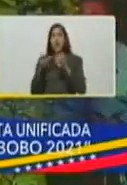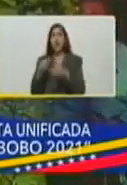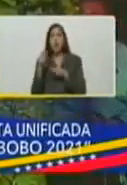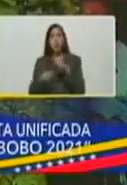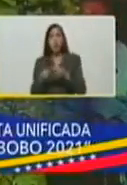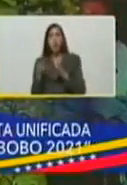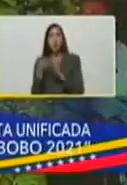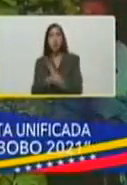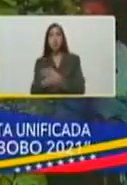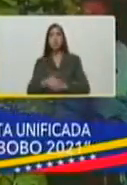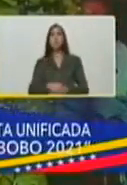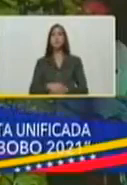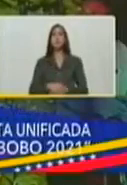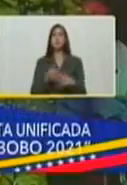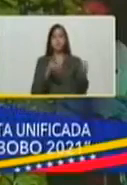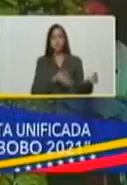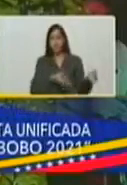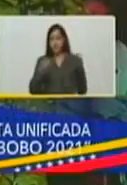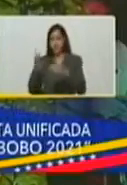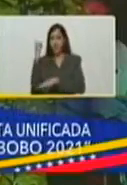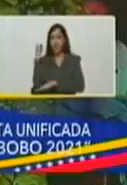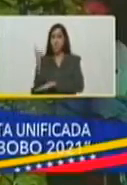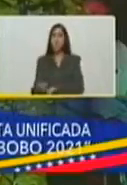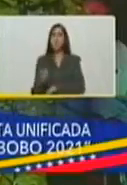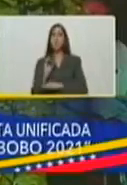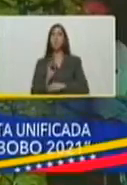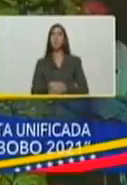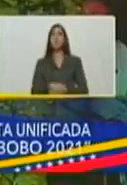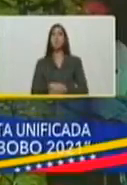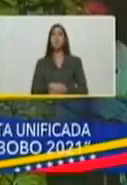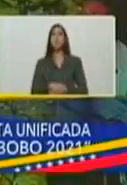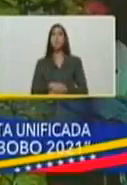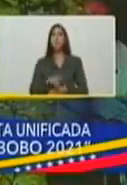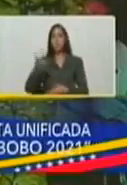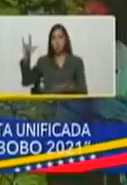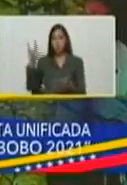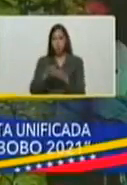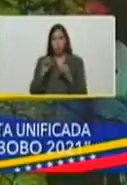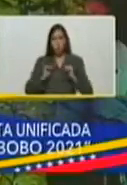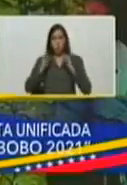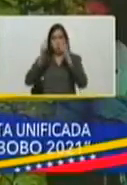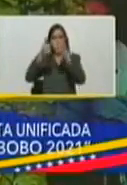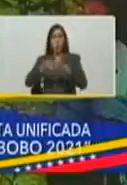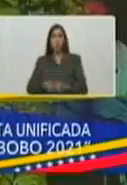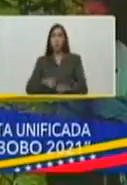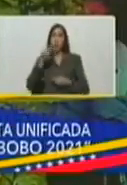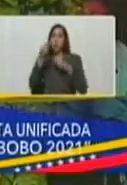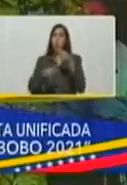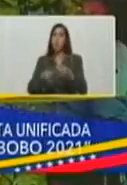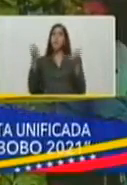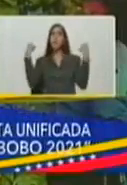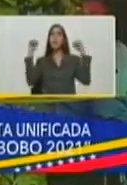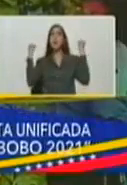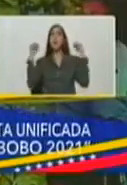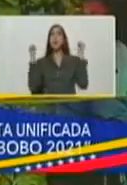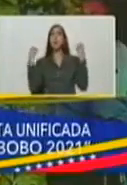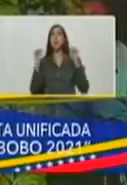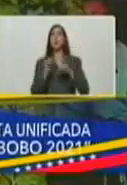fragmentaria enviada por usted en sus propias manos desde este aeropuerto para iniciar la ejecución de las